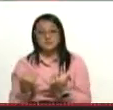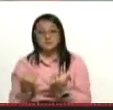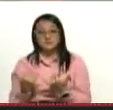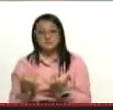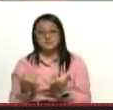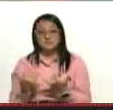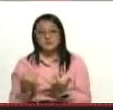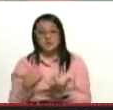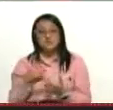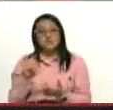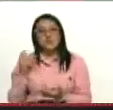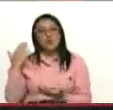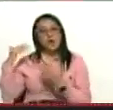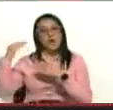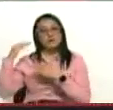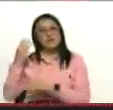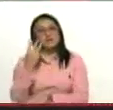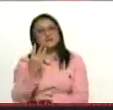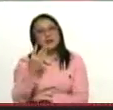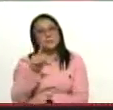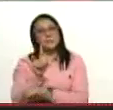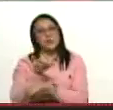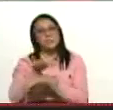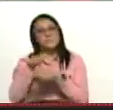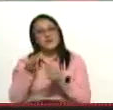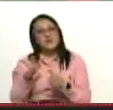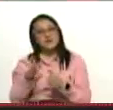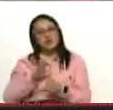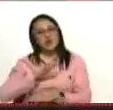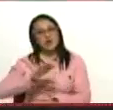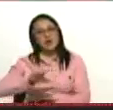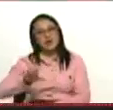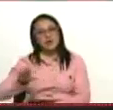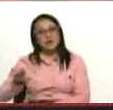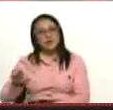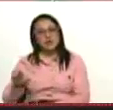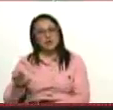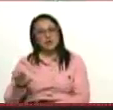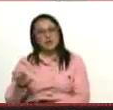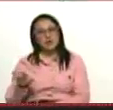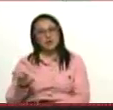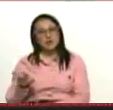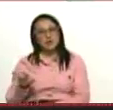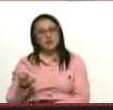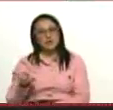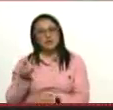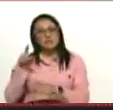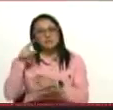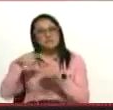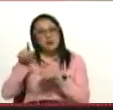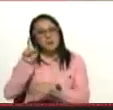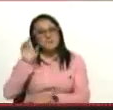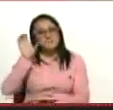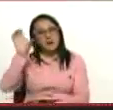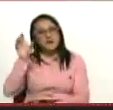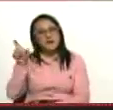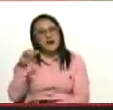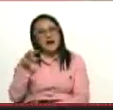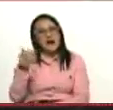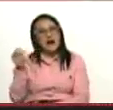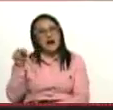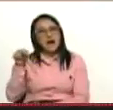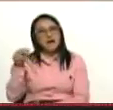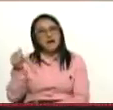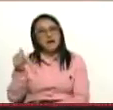yo fui uno de los tres primeros ministros de la región que fue a ghana hace dos